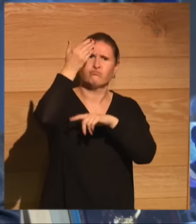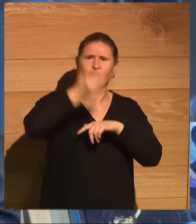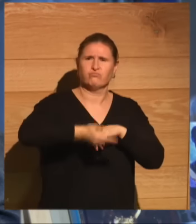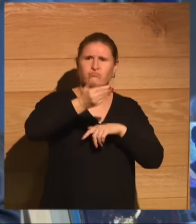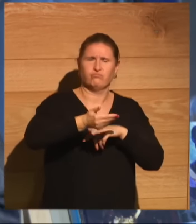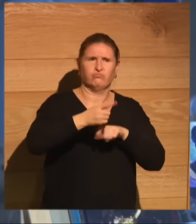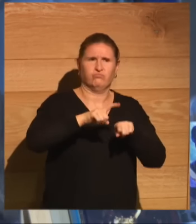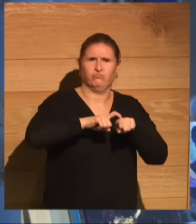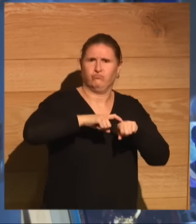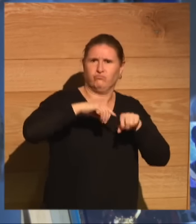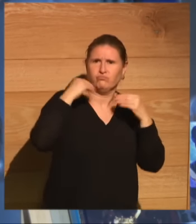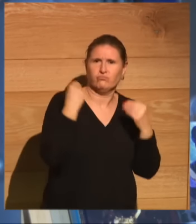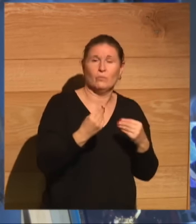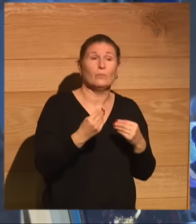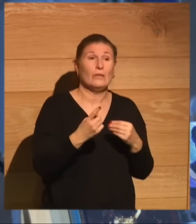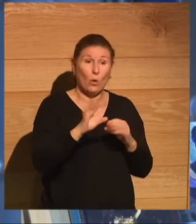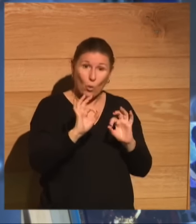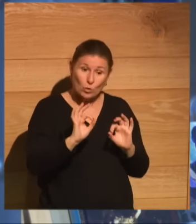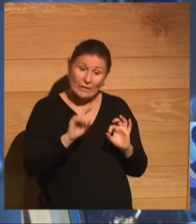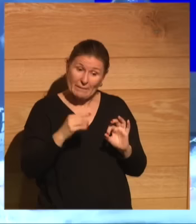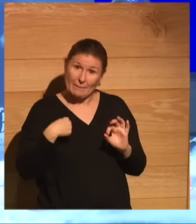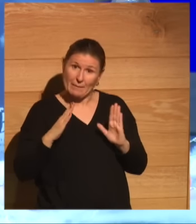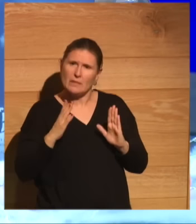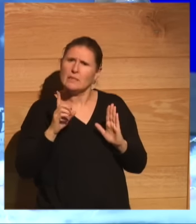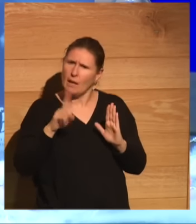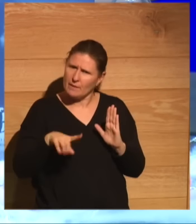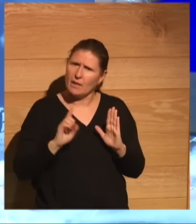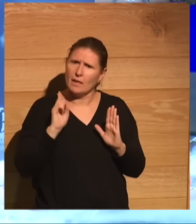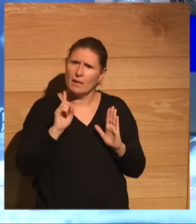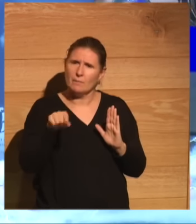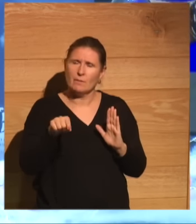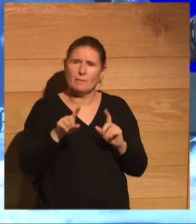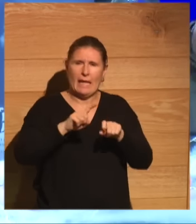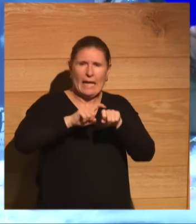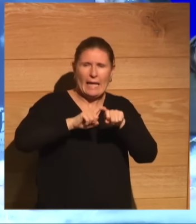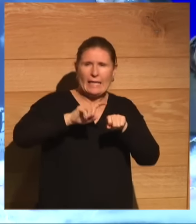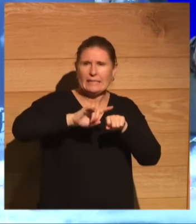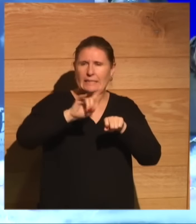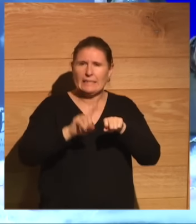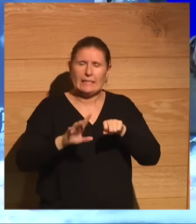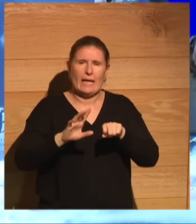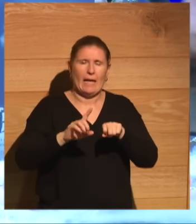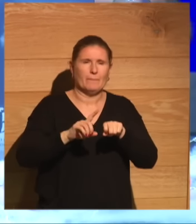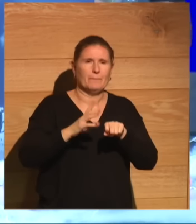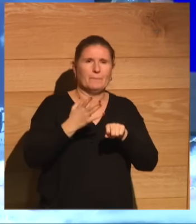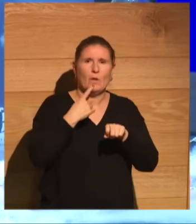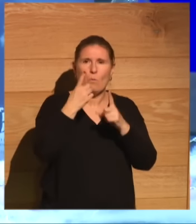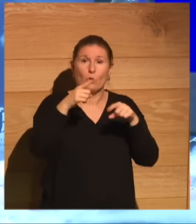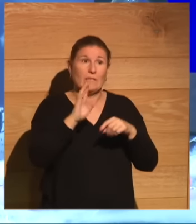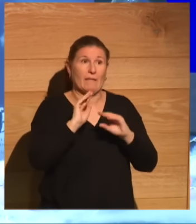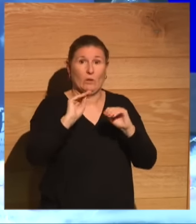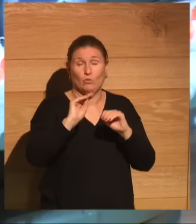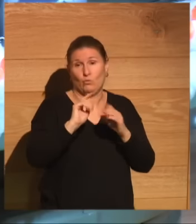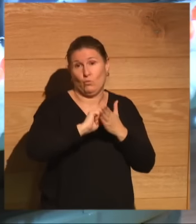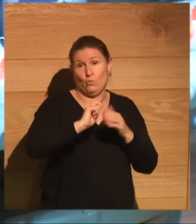carismática... Bueno, con el paso del tiempo y en el momento, porque de ahí, de esa estética que crea Tim Burton y de esa música que crea Danny Elfman,